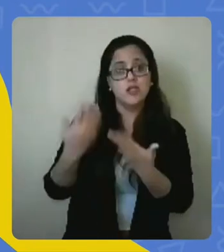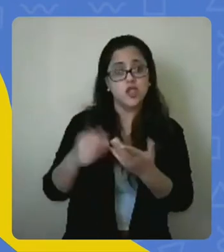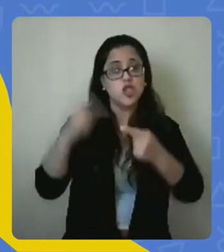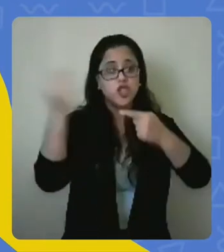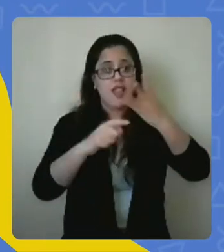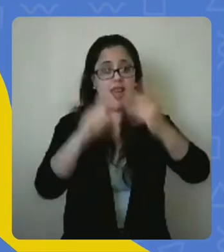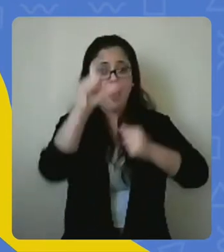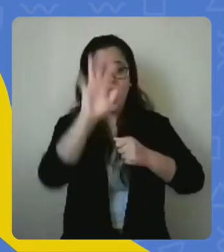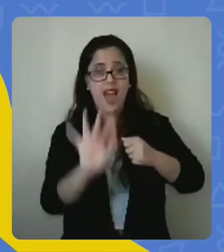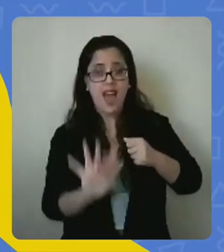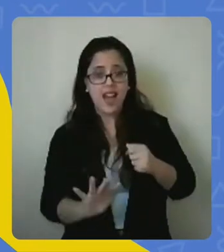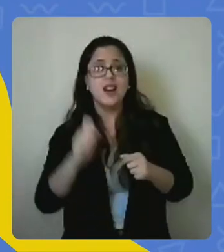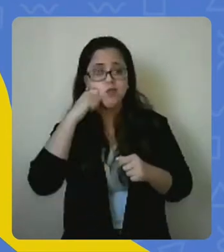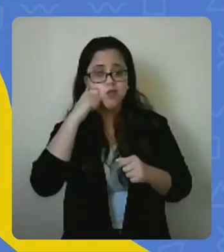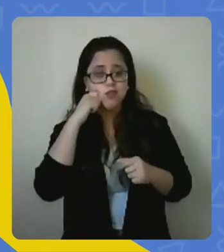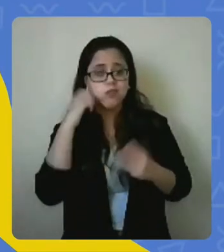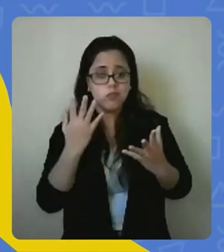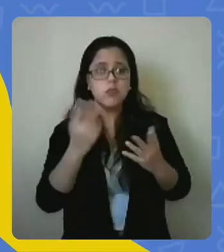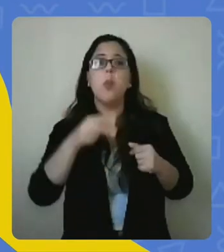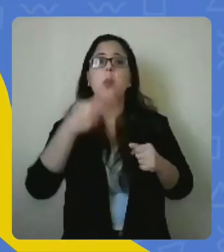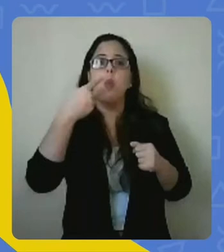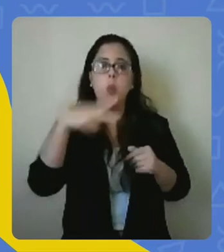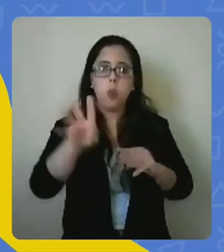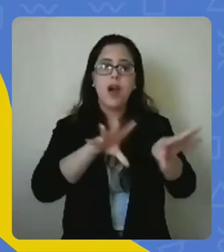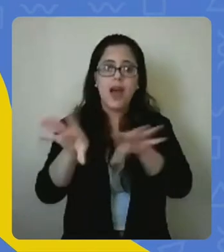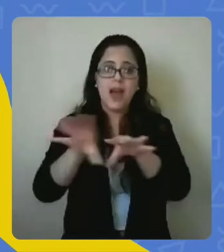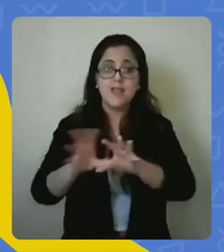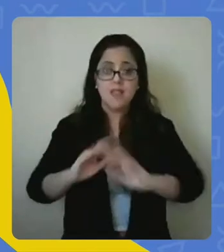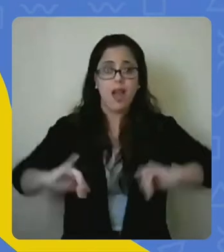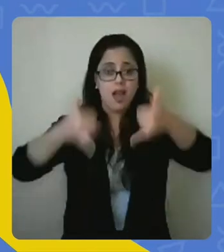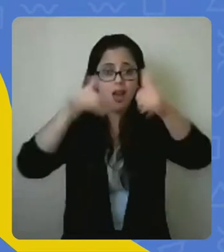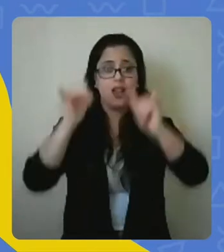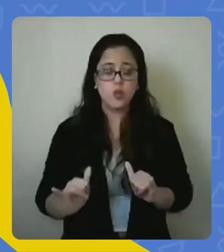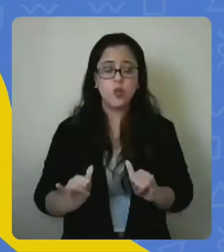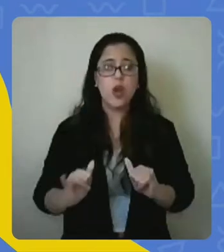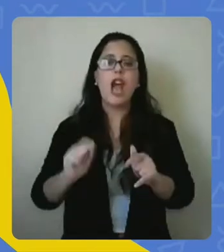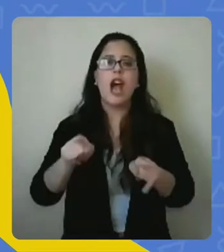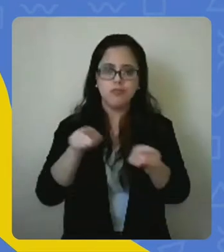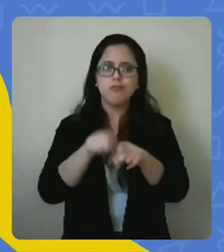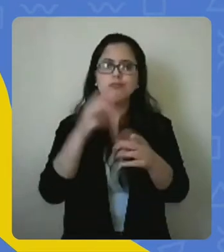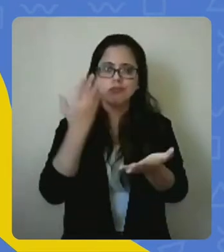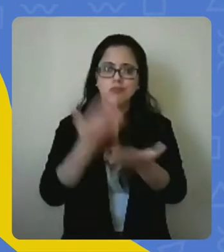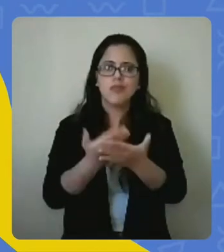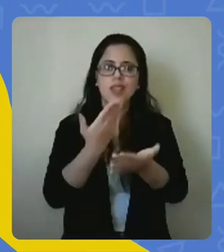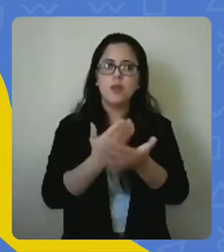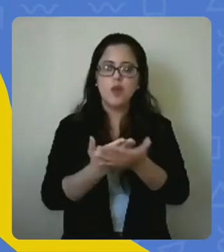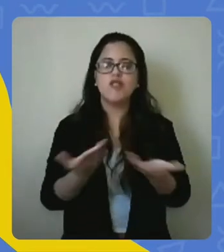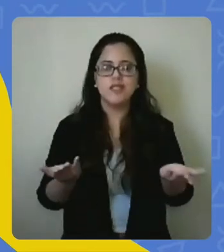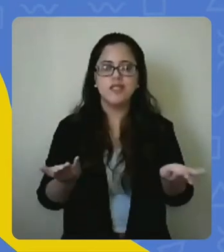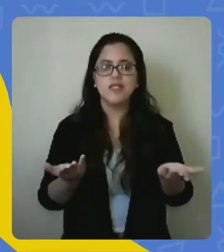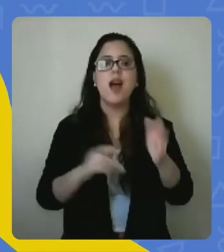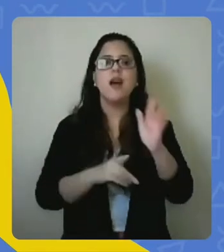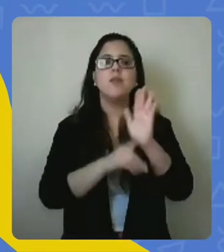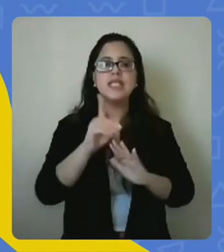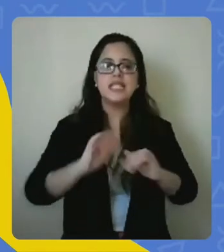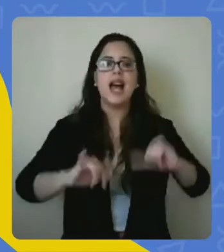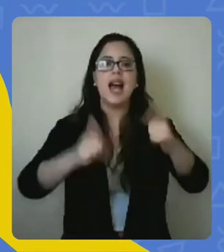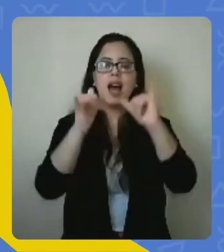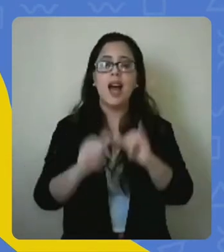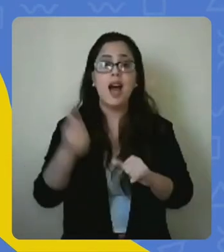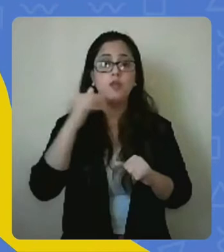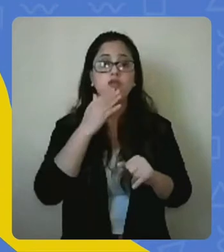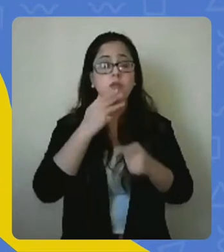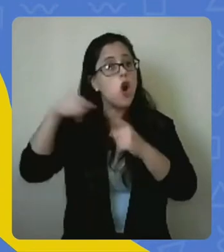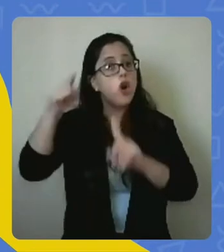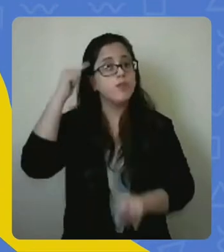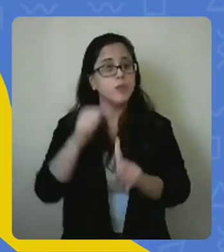características que son propias de las actividades lúdicas, las aprovechamos en el desarrollo de juegos, pero con otro fin, ¿no?